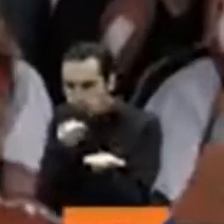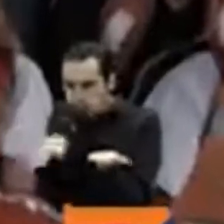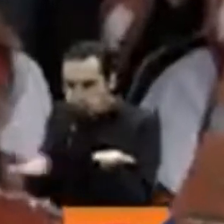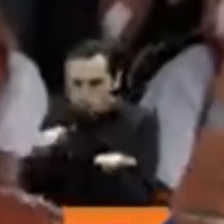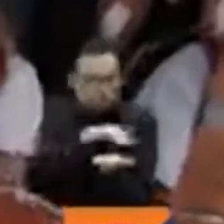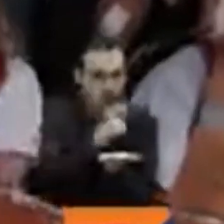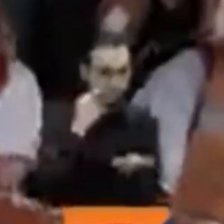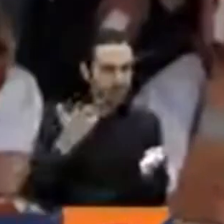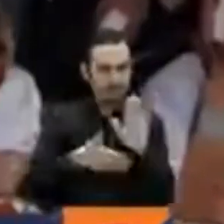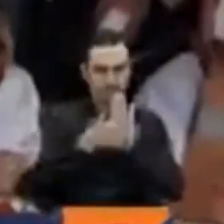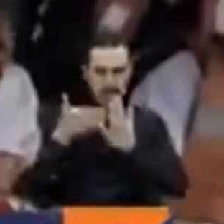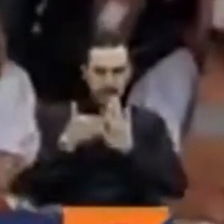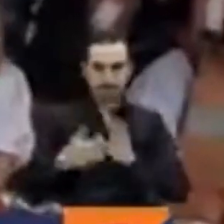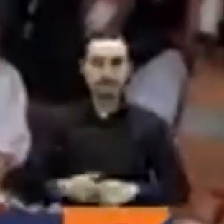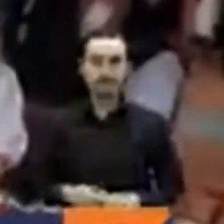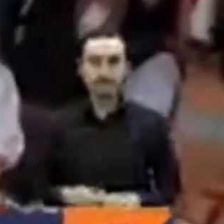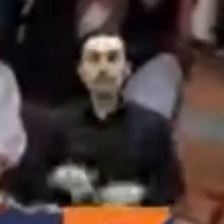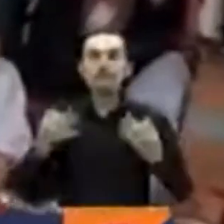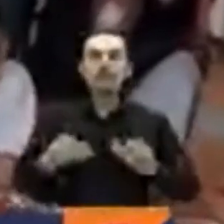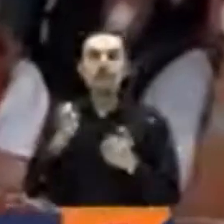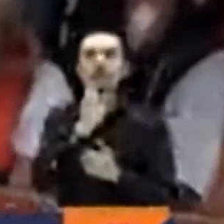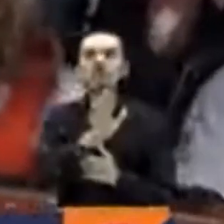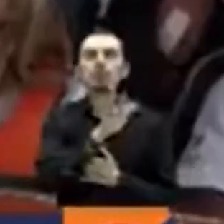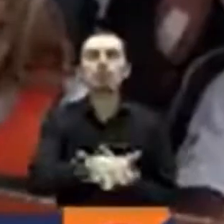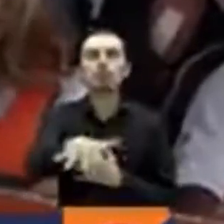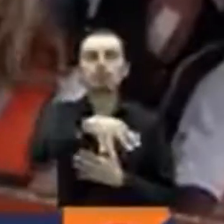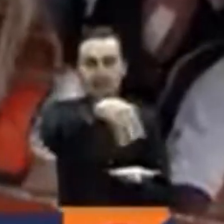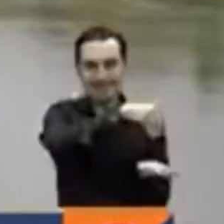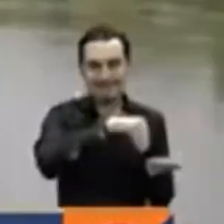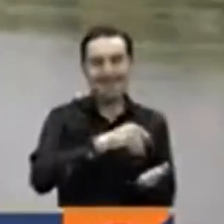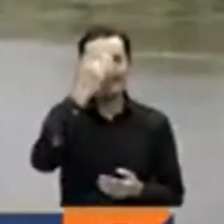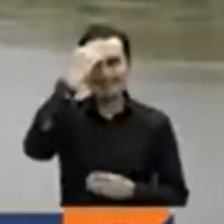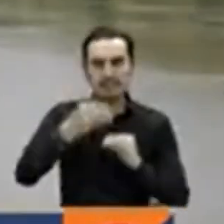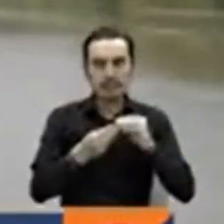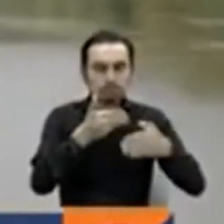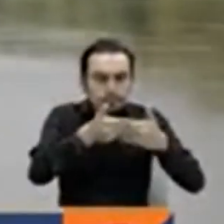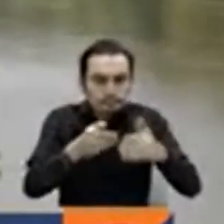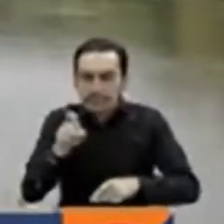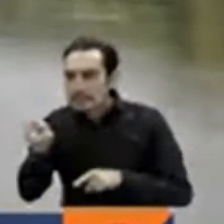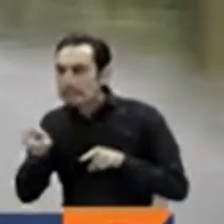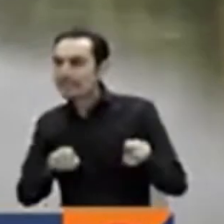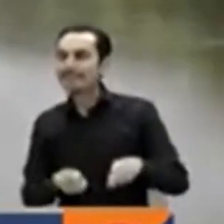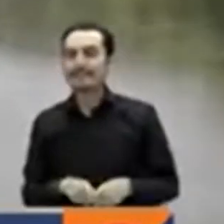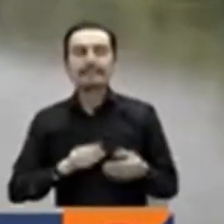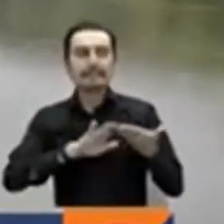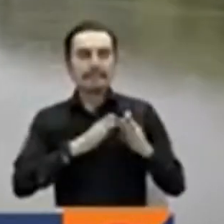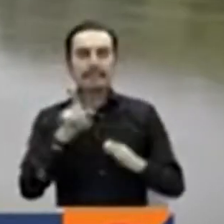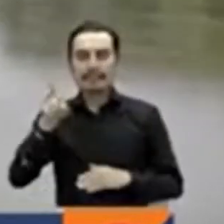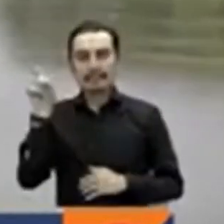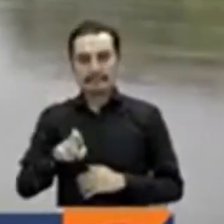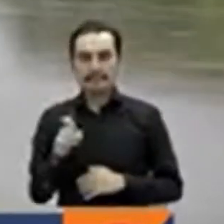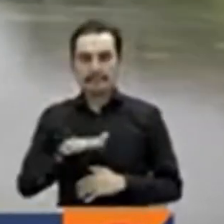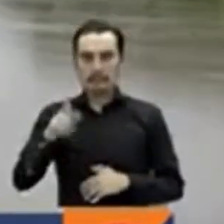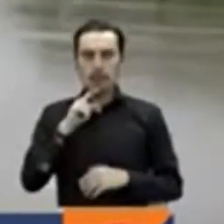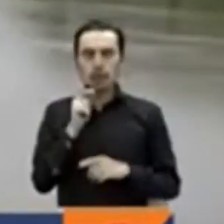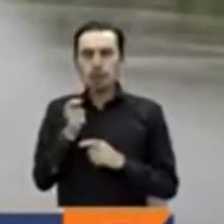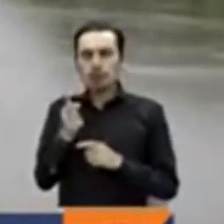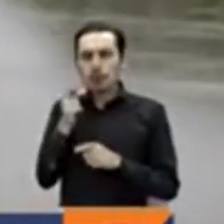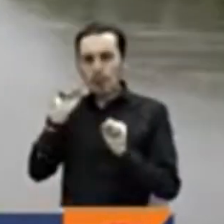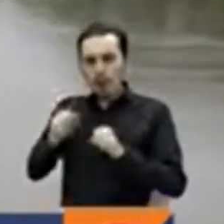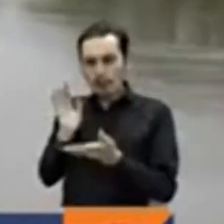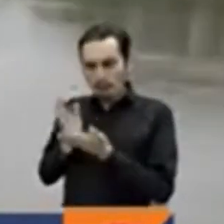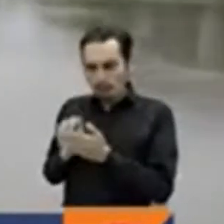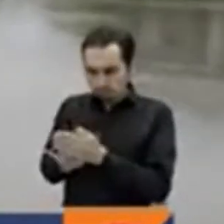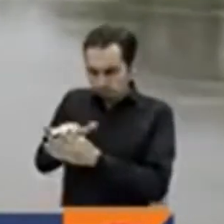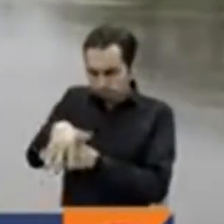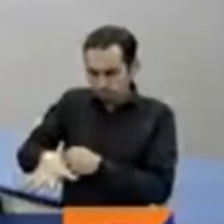El recorrido puntual se hizo por el sur del Atlántico. Allí pudieron constatar las necesidades de la población que sigue en riesgo de desbordamiento del Canal del